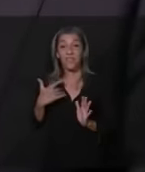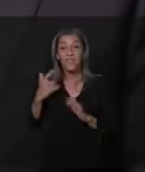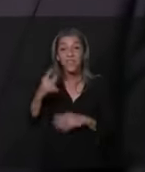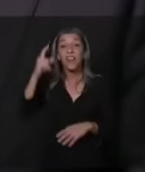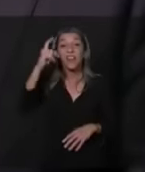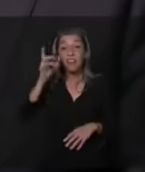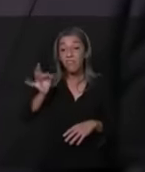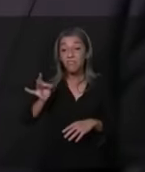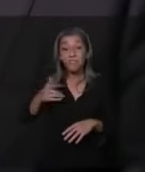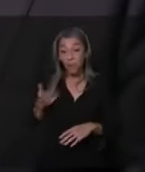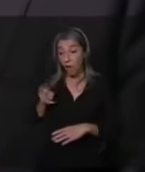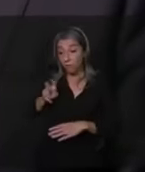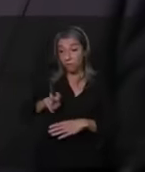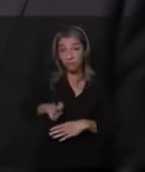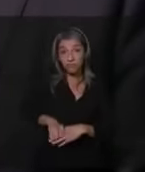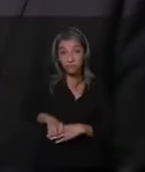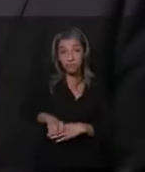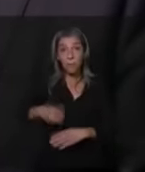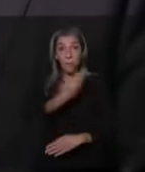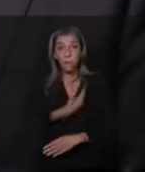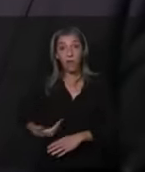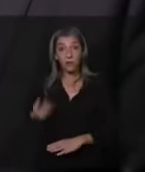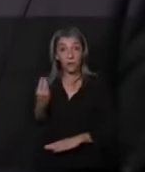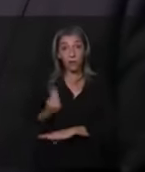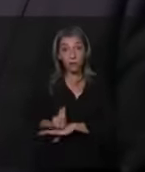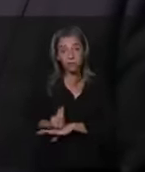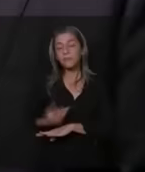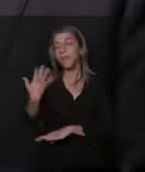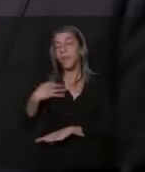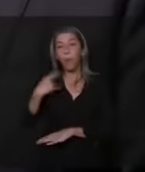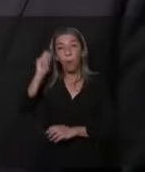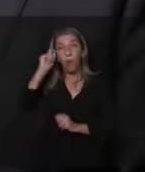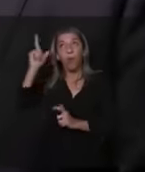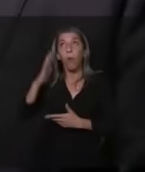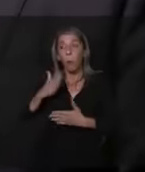tiene que dejar de pensar en sí mismo y su ideología y pensar en la Argentina.